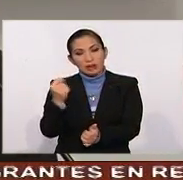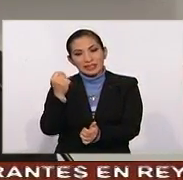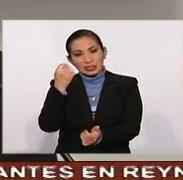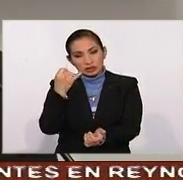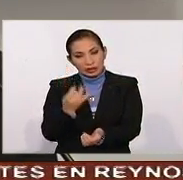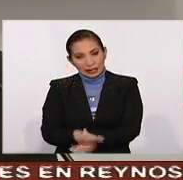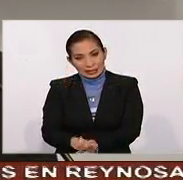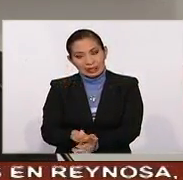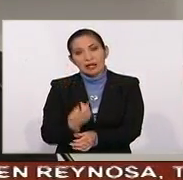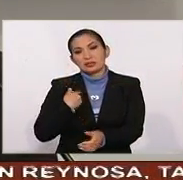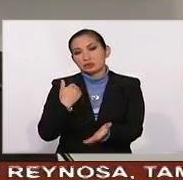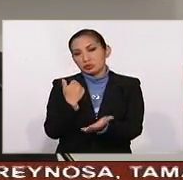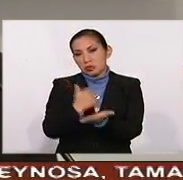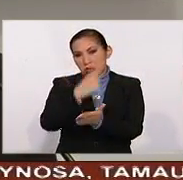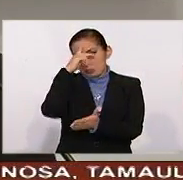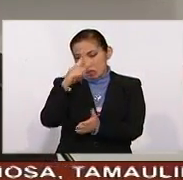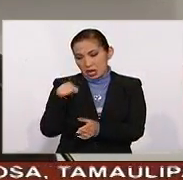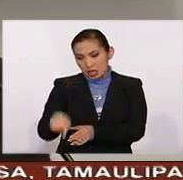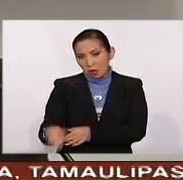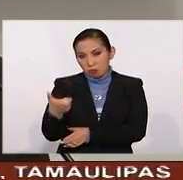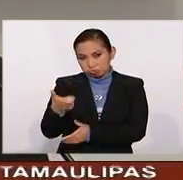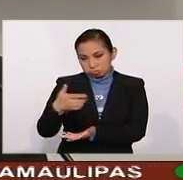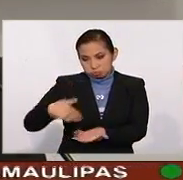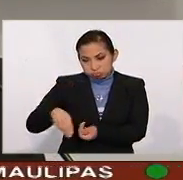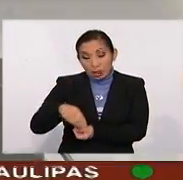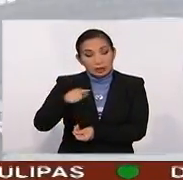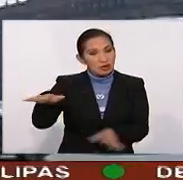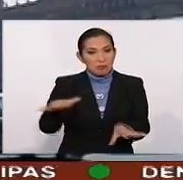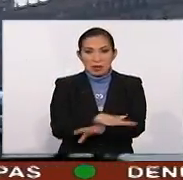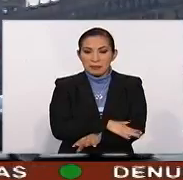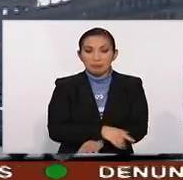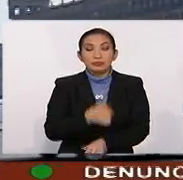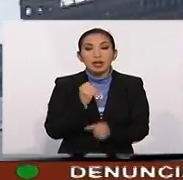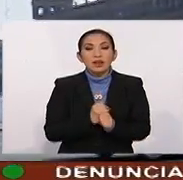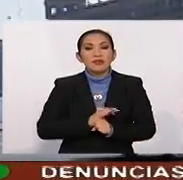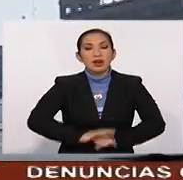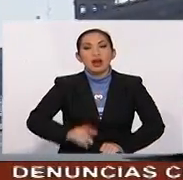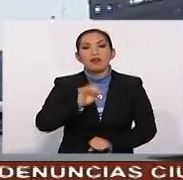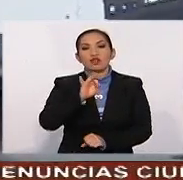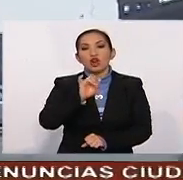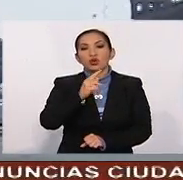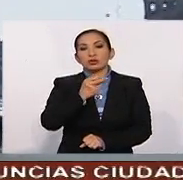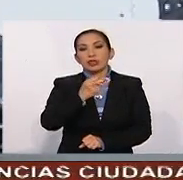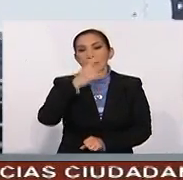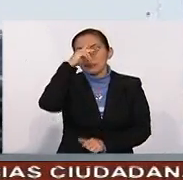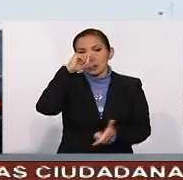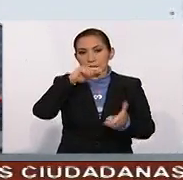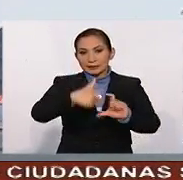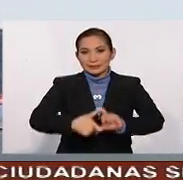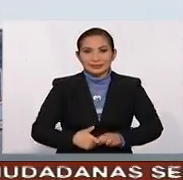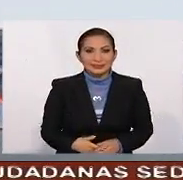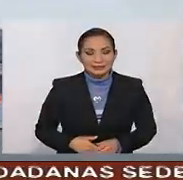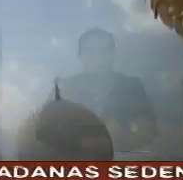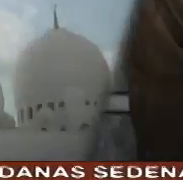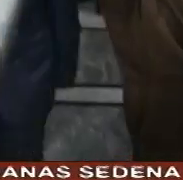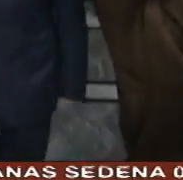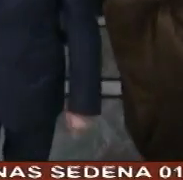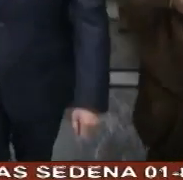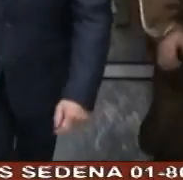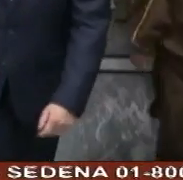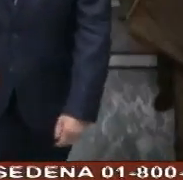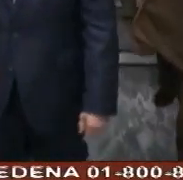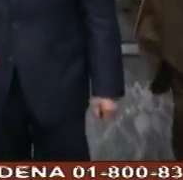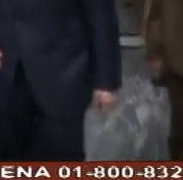de la Ciudad de México. Eso cambiará. Con información de Flor Hurtado, México al Día.